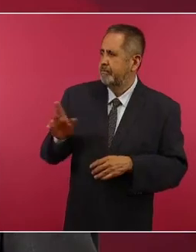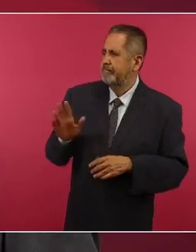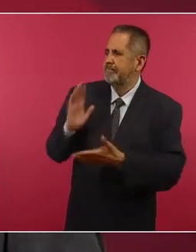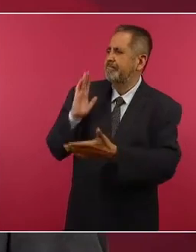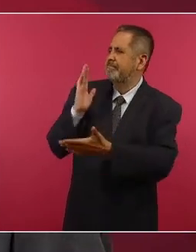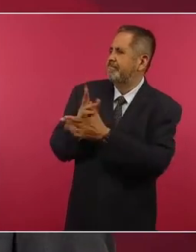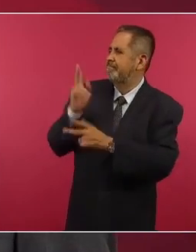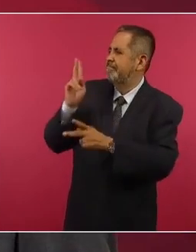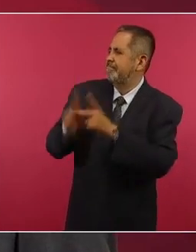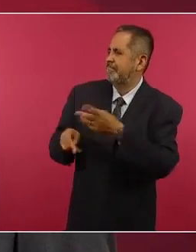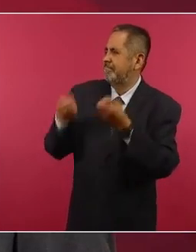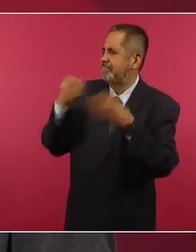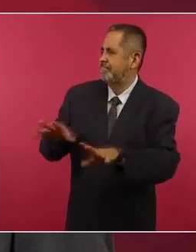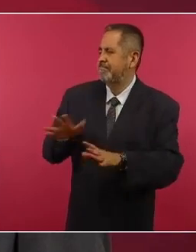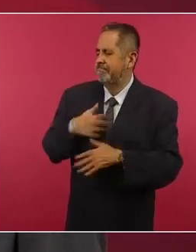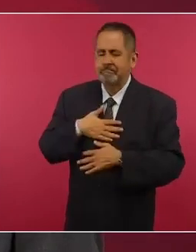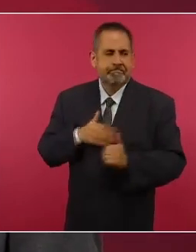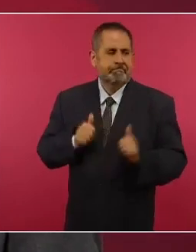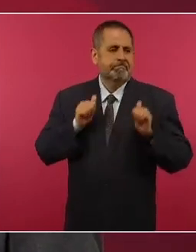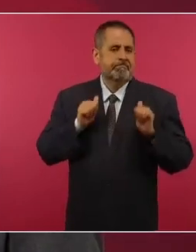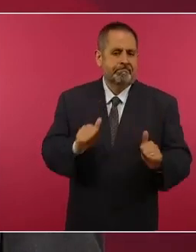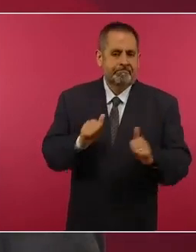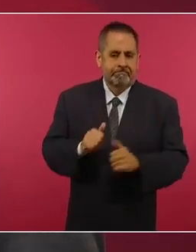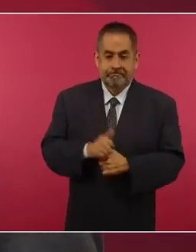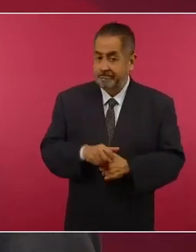la investigación.